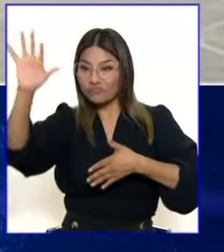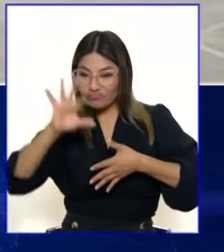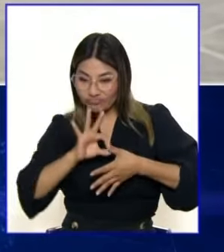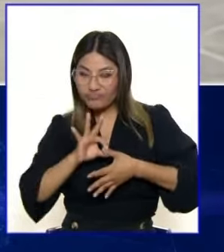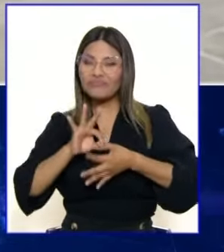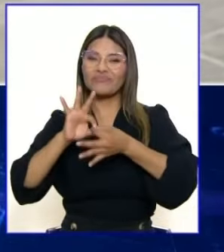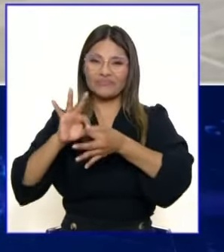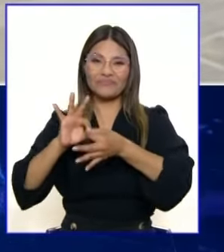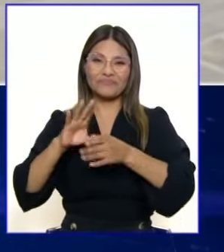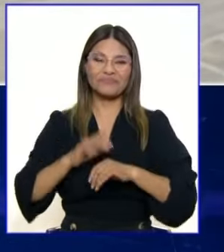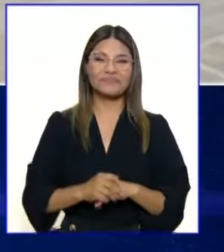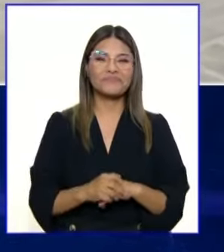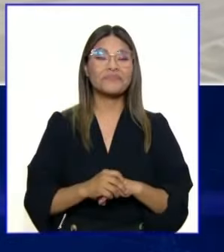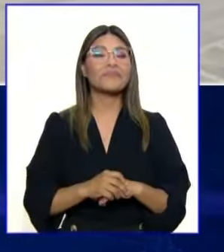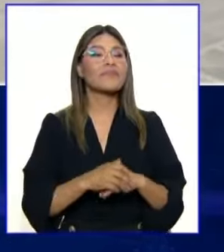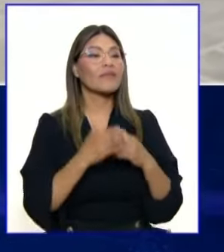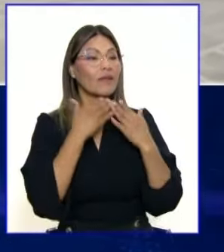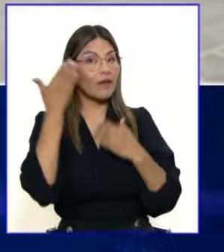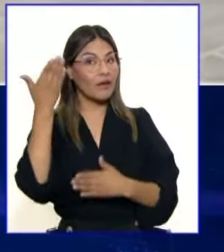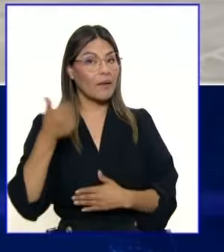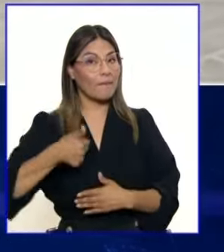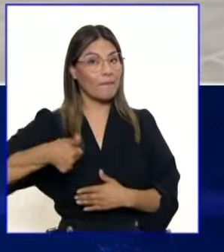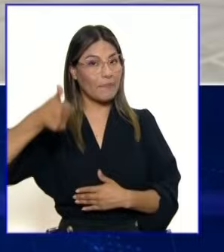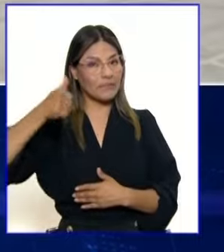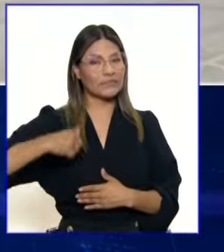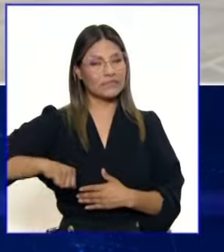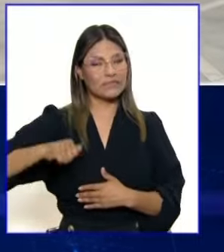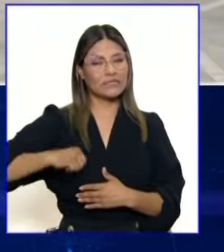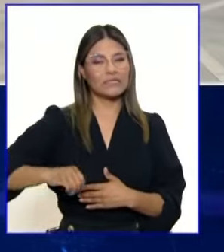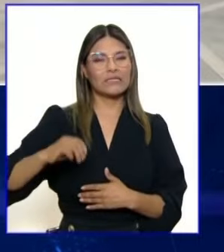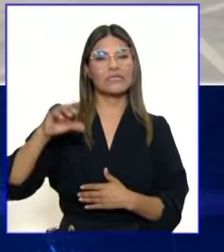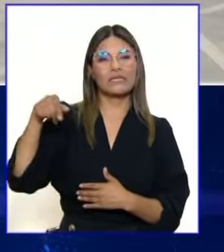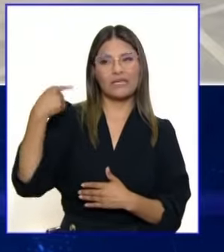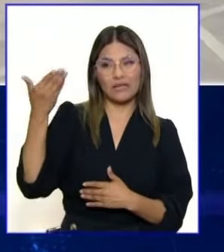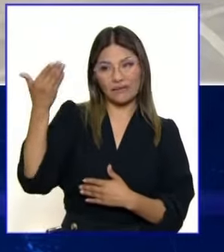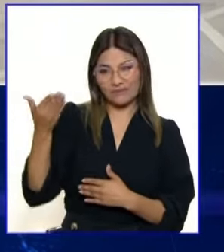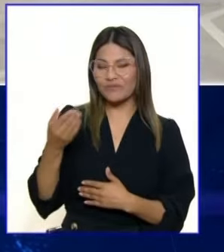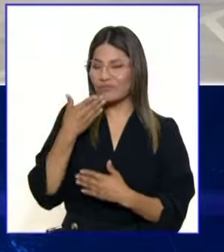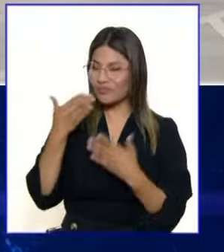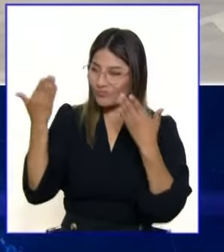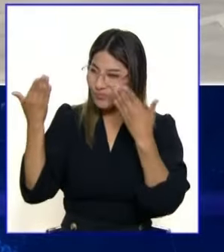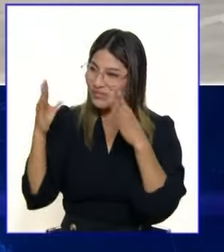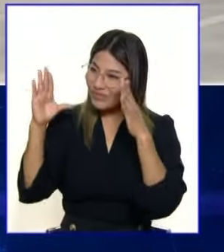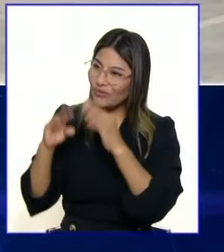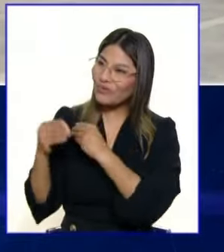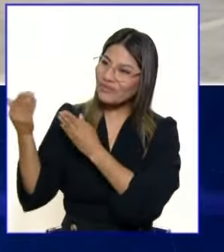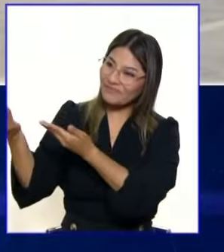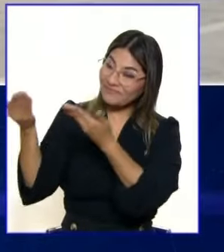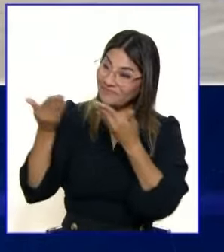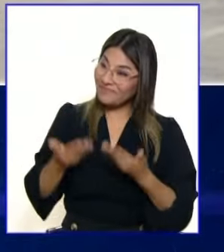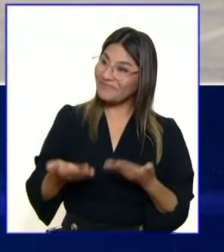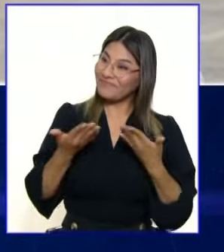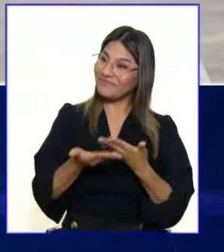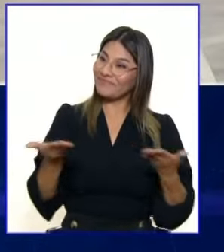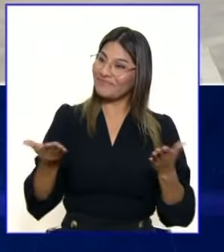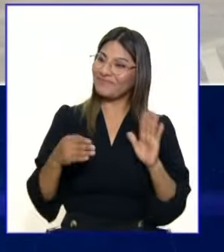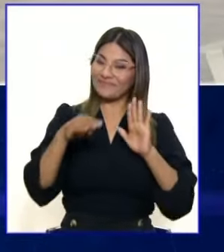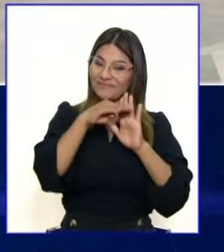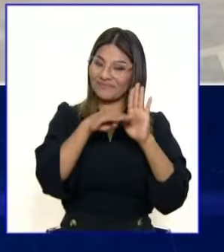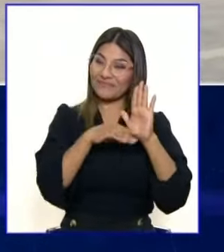el alcalde del distrito de Chancay, Juan Álvarez, quien nos va a ofrecer algunos detalles. ¿Cómo está, alcalde? Buenas noches. Bienvenido a nuestro